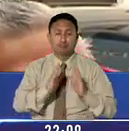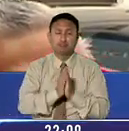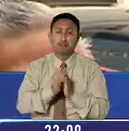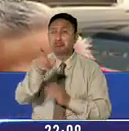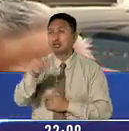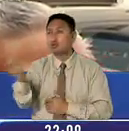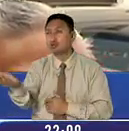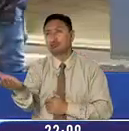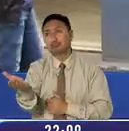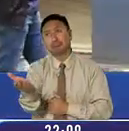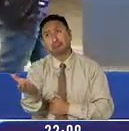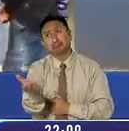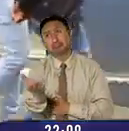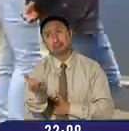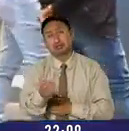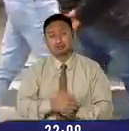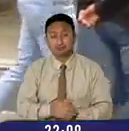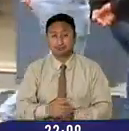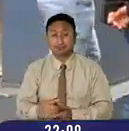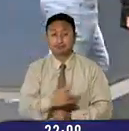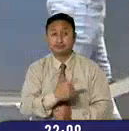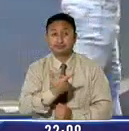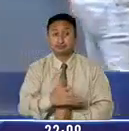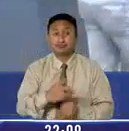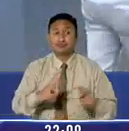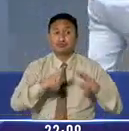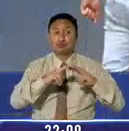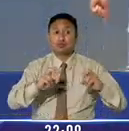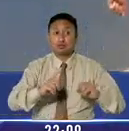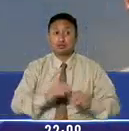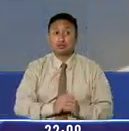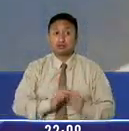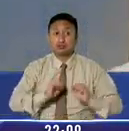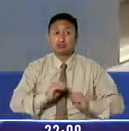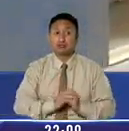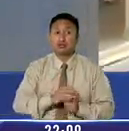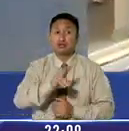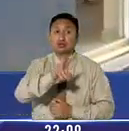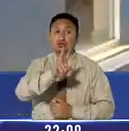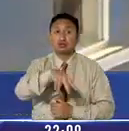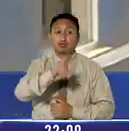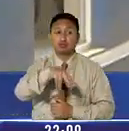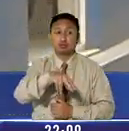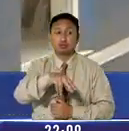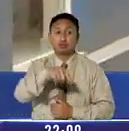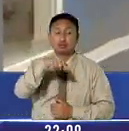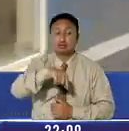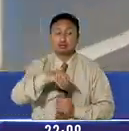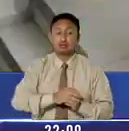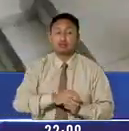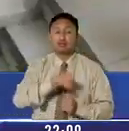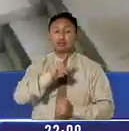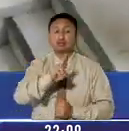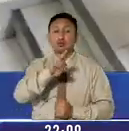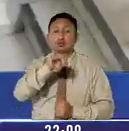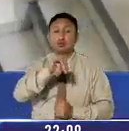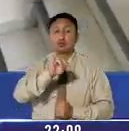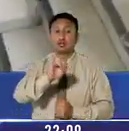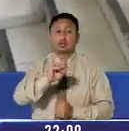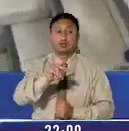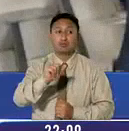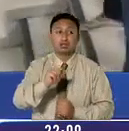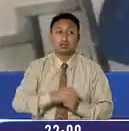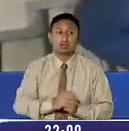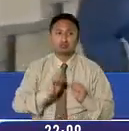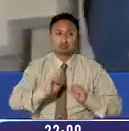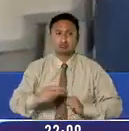las personas. Es parte de una investigación de poco más de dos meses que ejecutó la UNIPEN, logrando conocer de